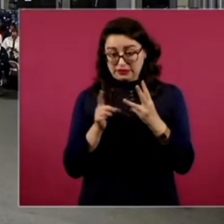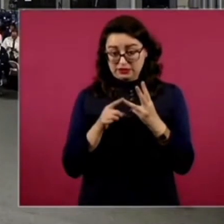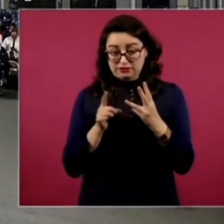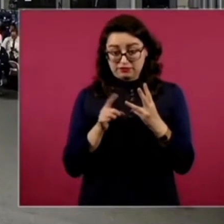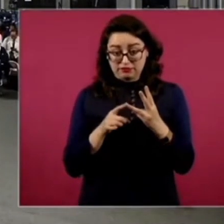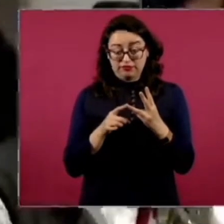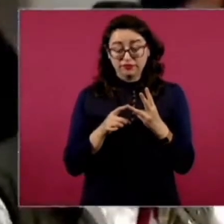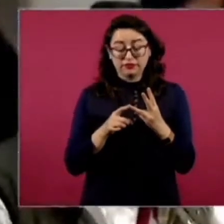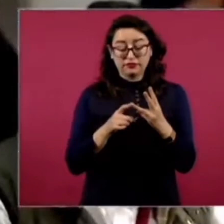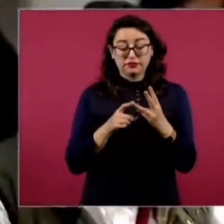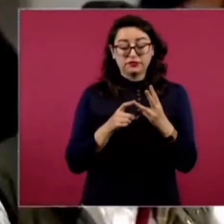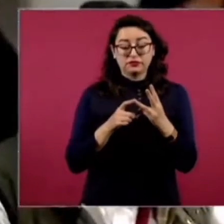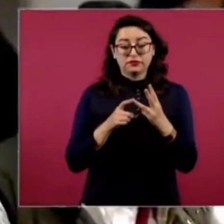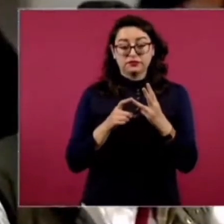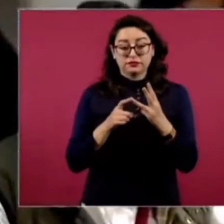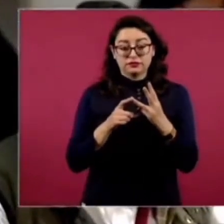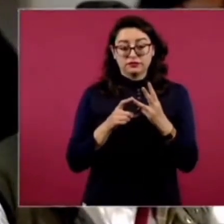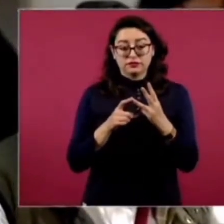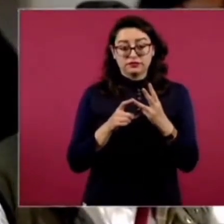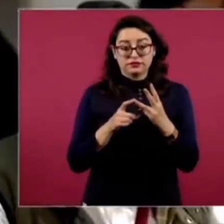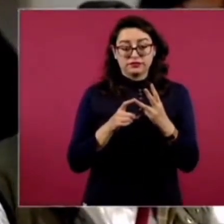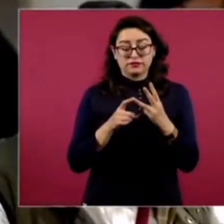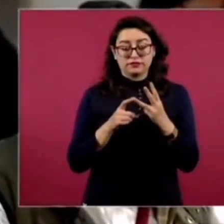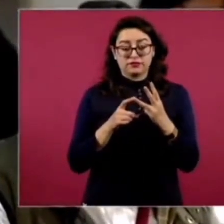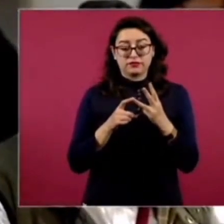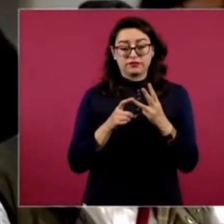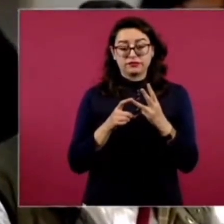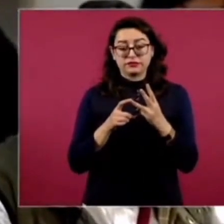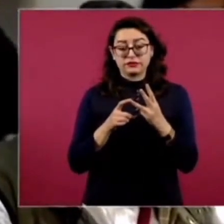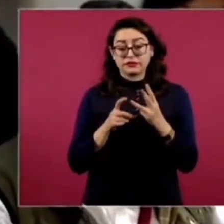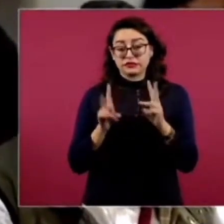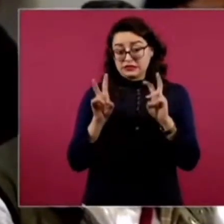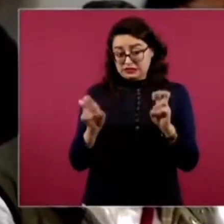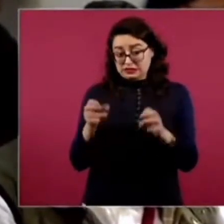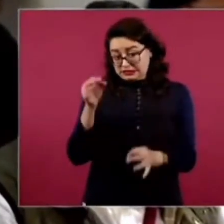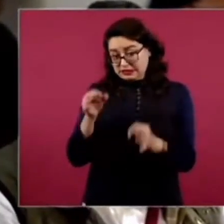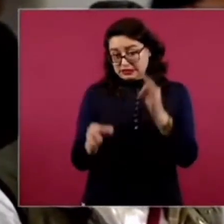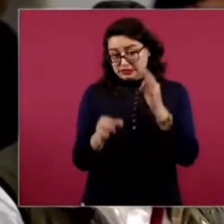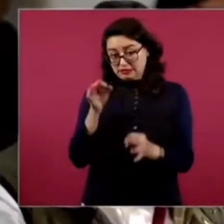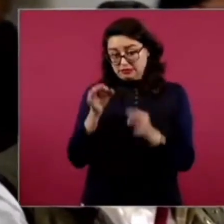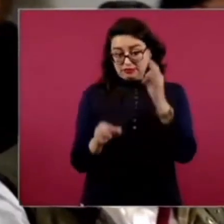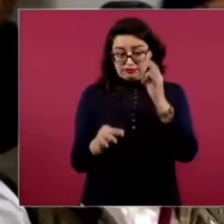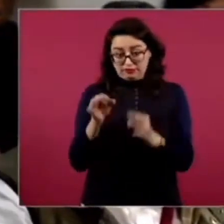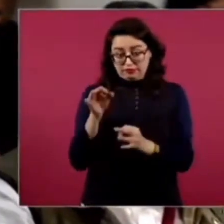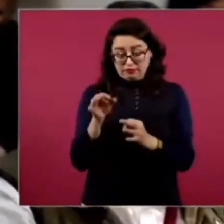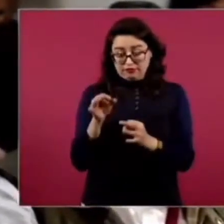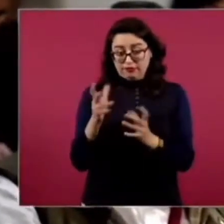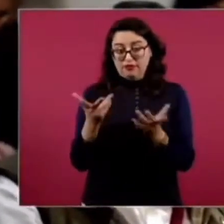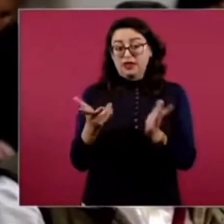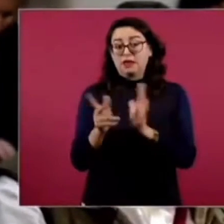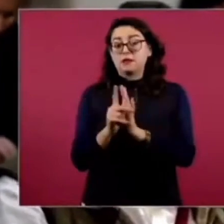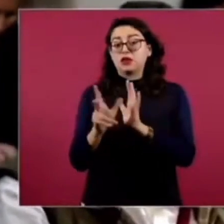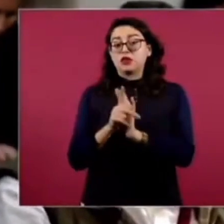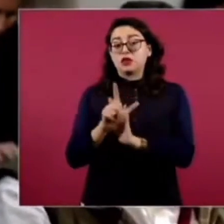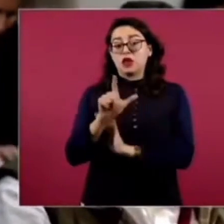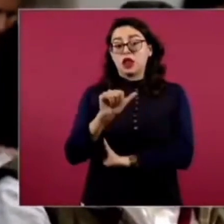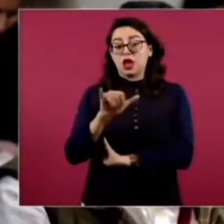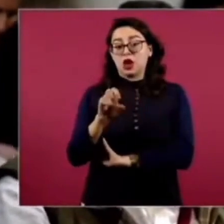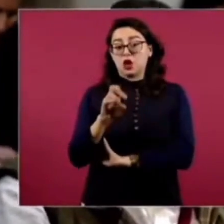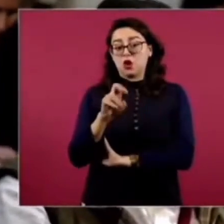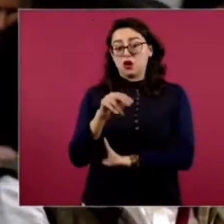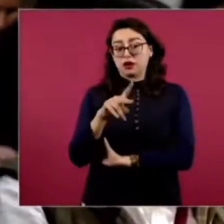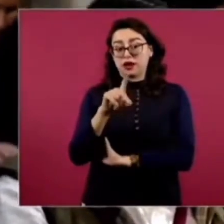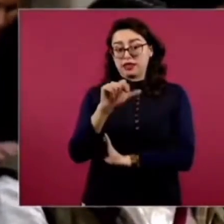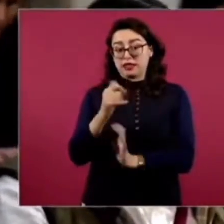los casos, y yo por eso lo englobo en temas de justicia, el ministro Aguilar, bueno, esta es la fuente del periódico La Jornada, el